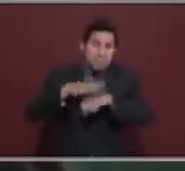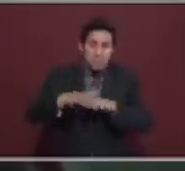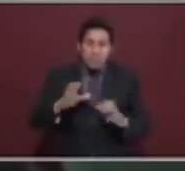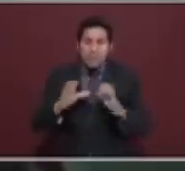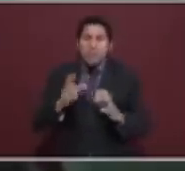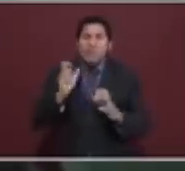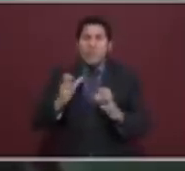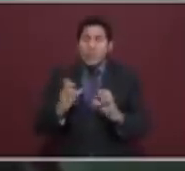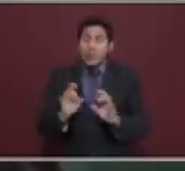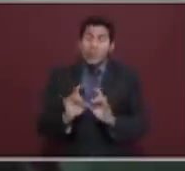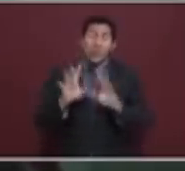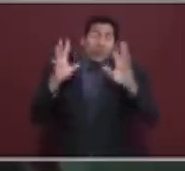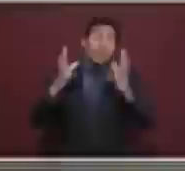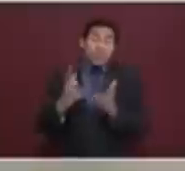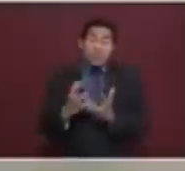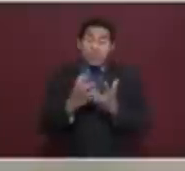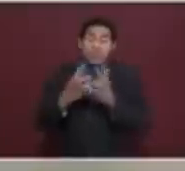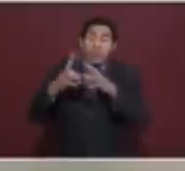ordenada